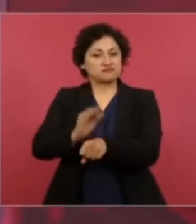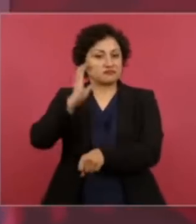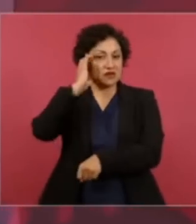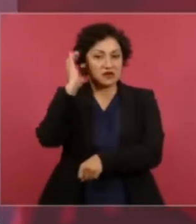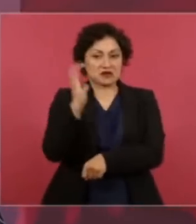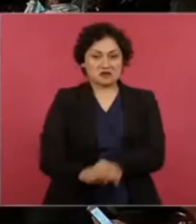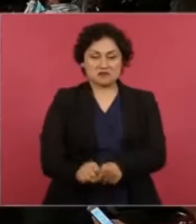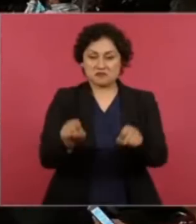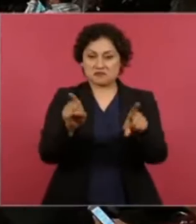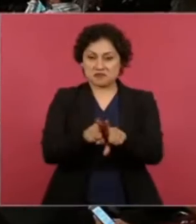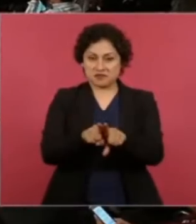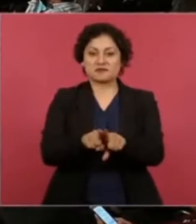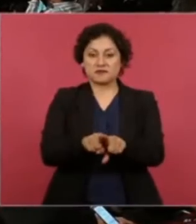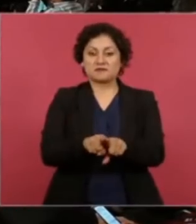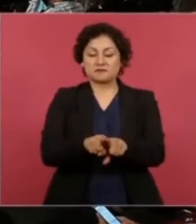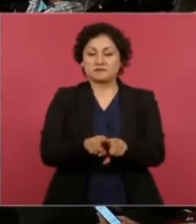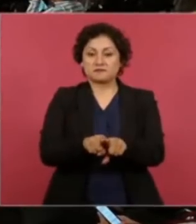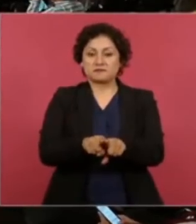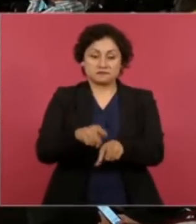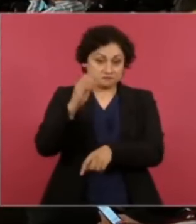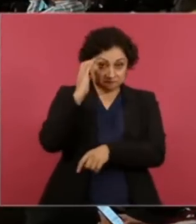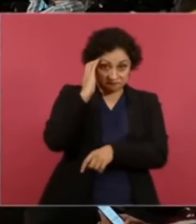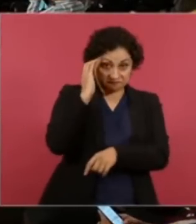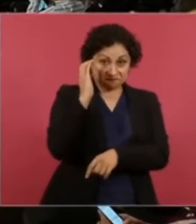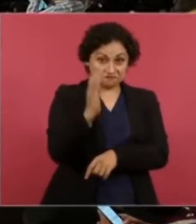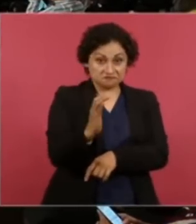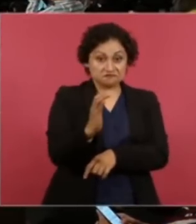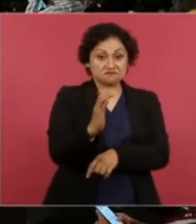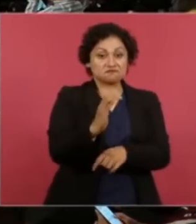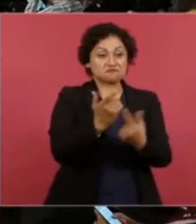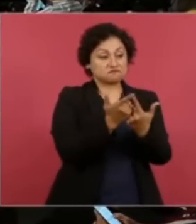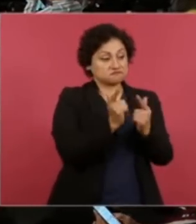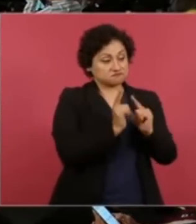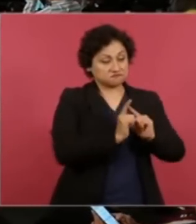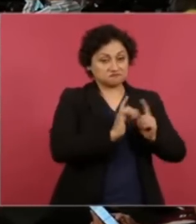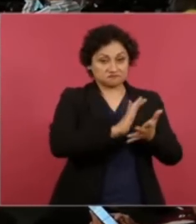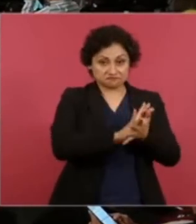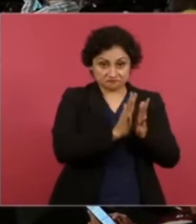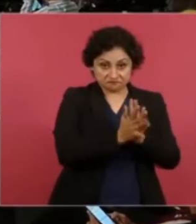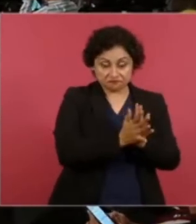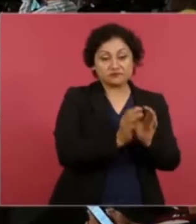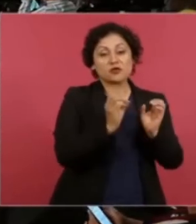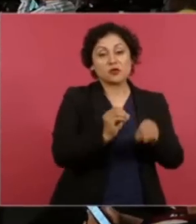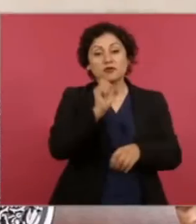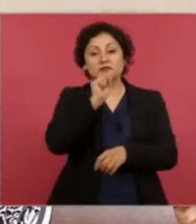tanto de la delincuencia organizada como de la delincuencia de cuello blanco.